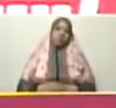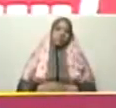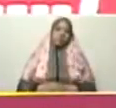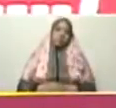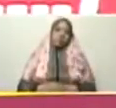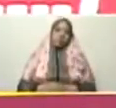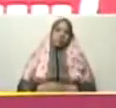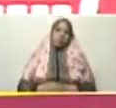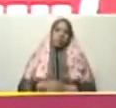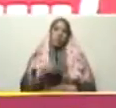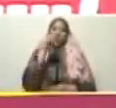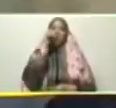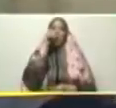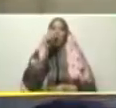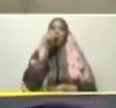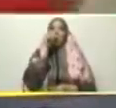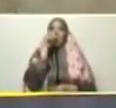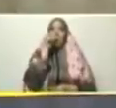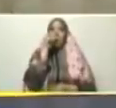ramón magallanes